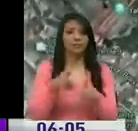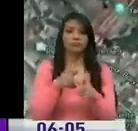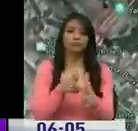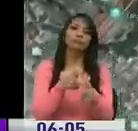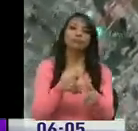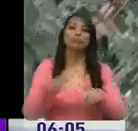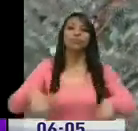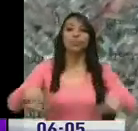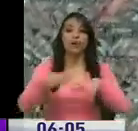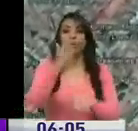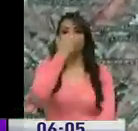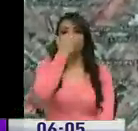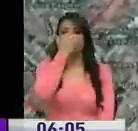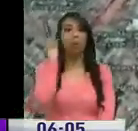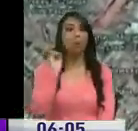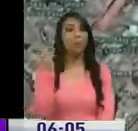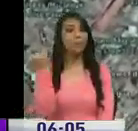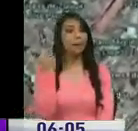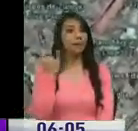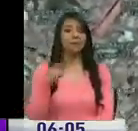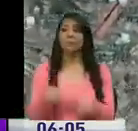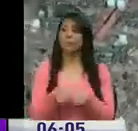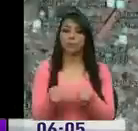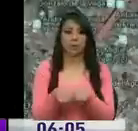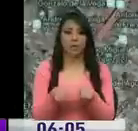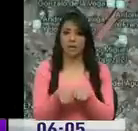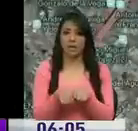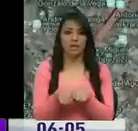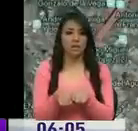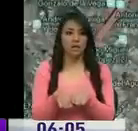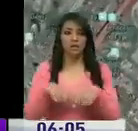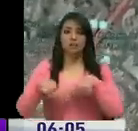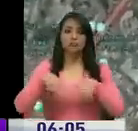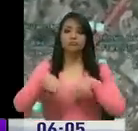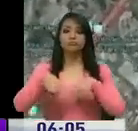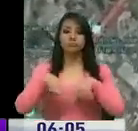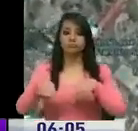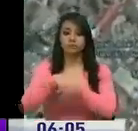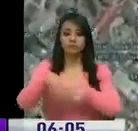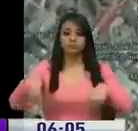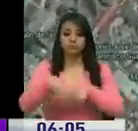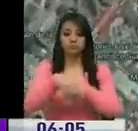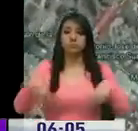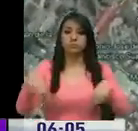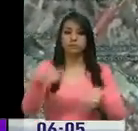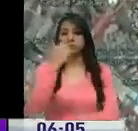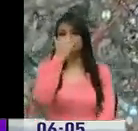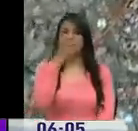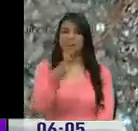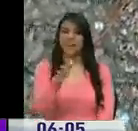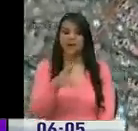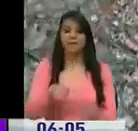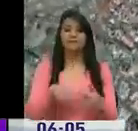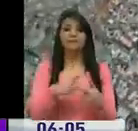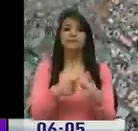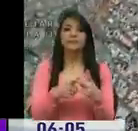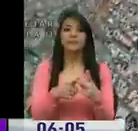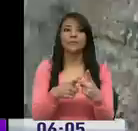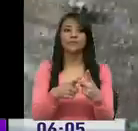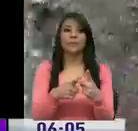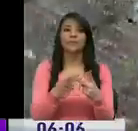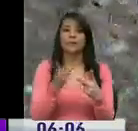las zonas rojas y verdes corresponden a tráfico fluido anaranjado semic complicado y el rojo es